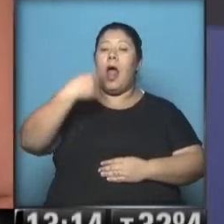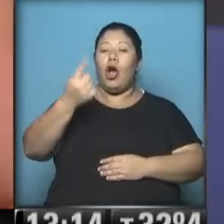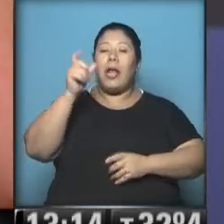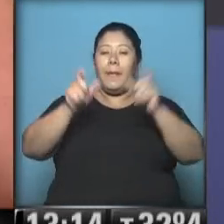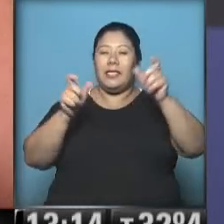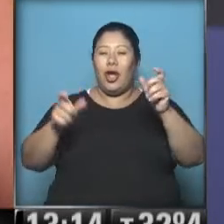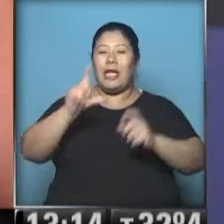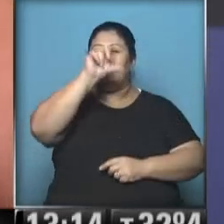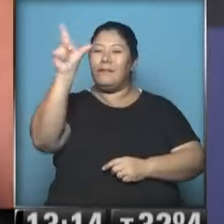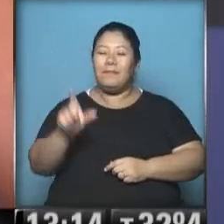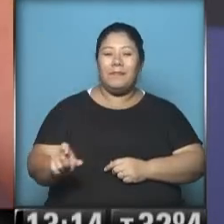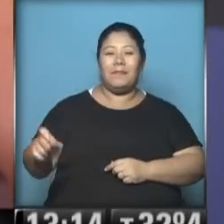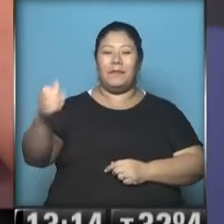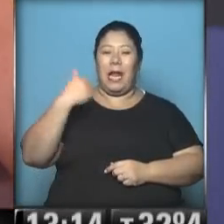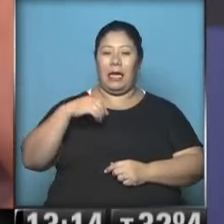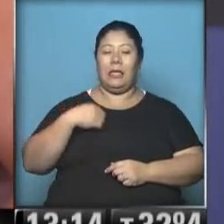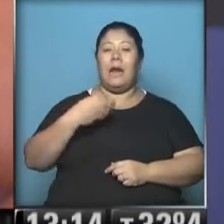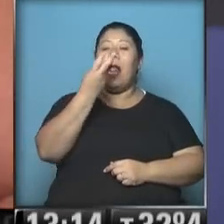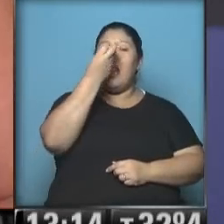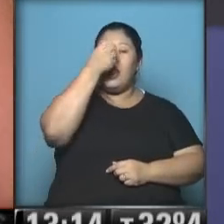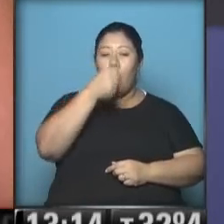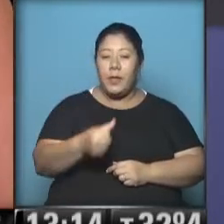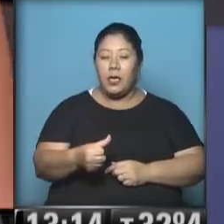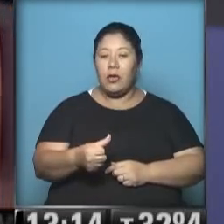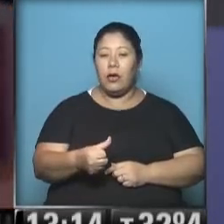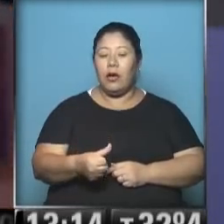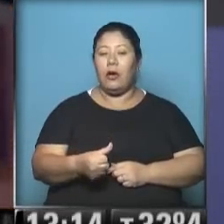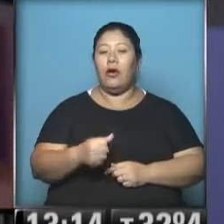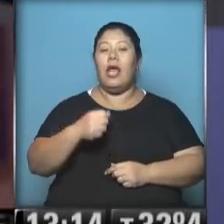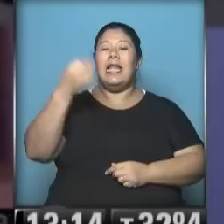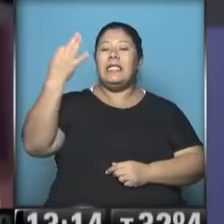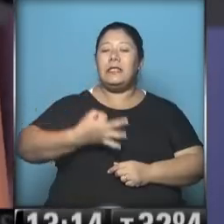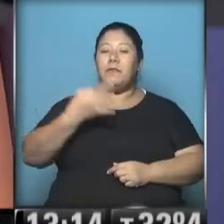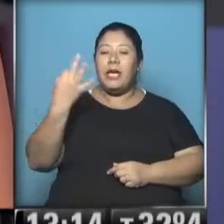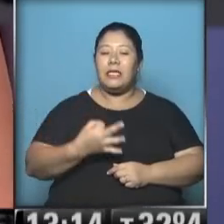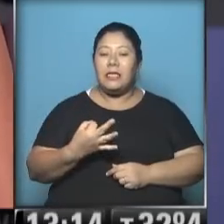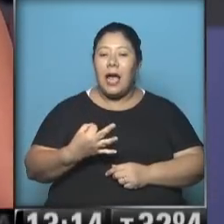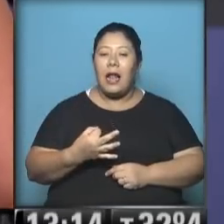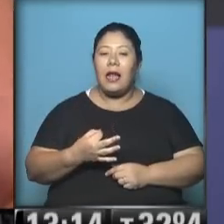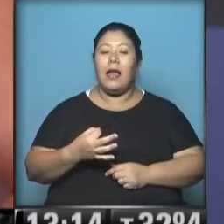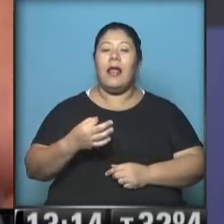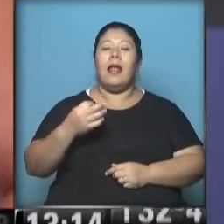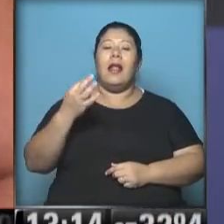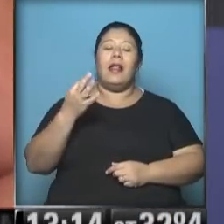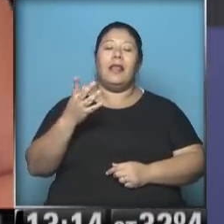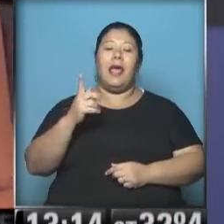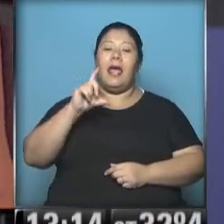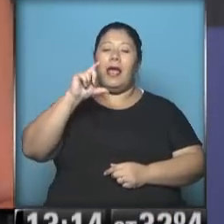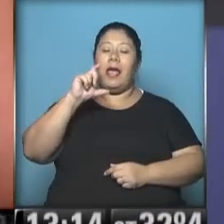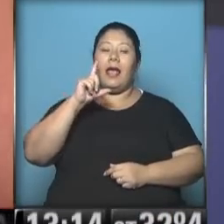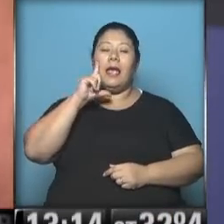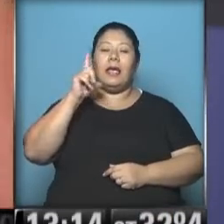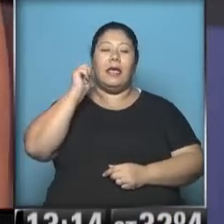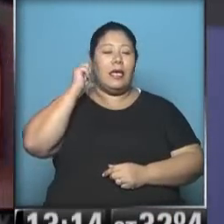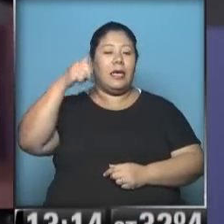Tenemos una propuesta a las 8 de la noche del día domingo, que es compartir el especial de Ignacio Guido Montoya Carlotto con su septeto,